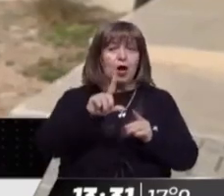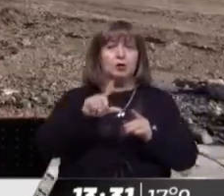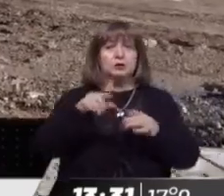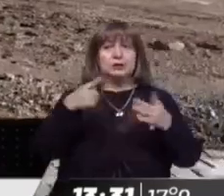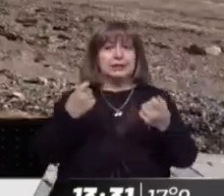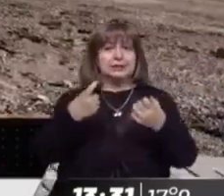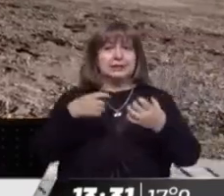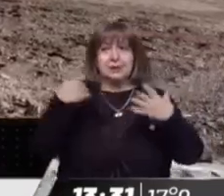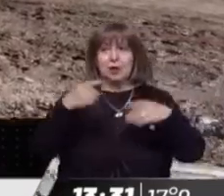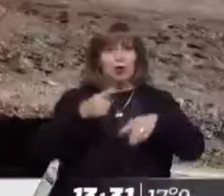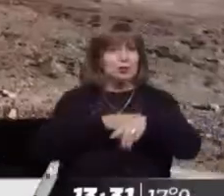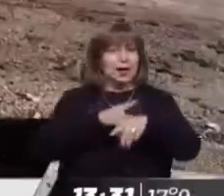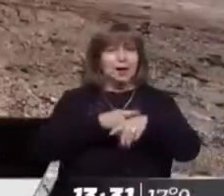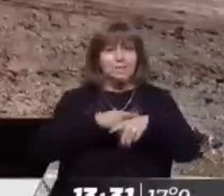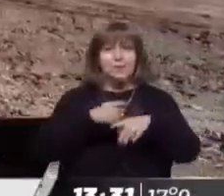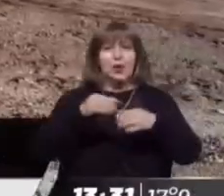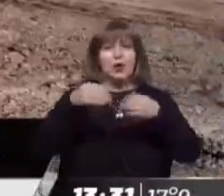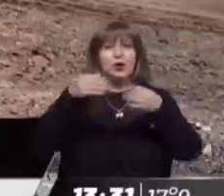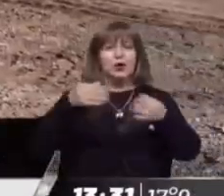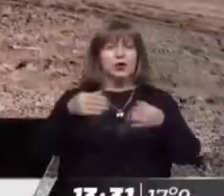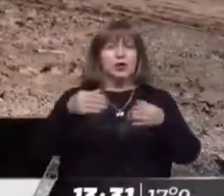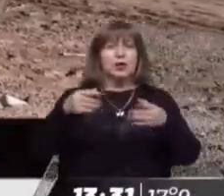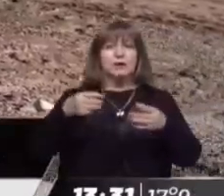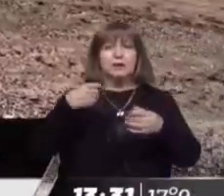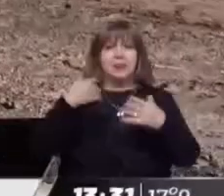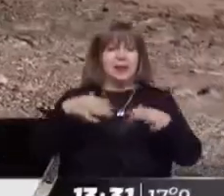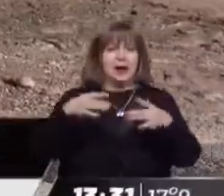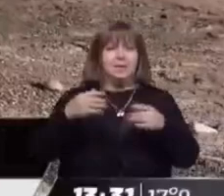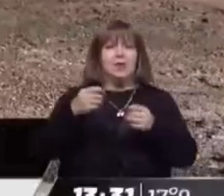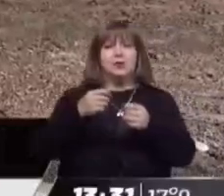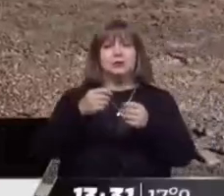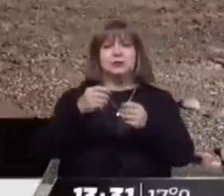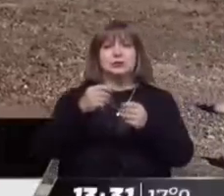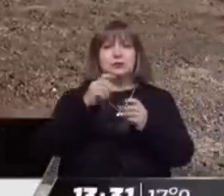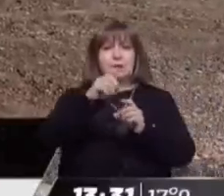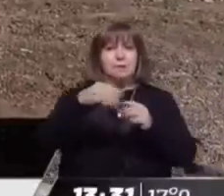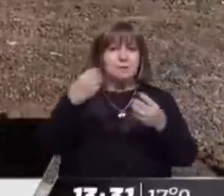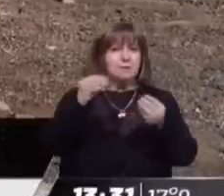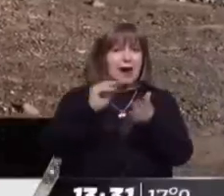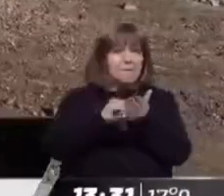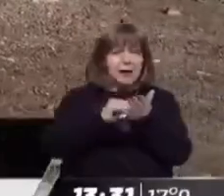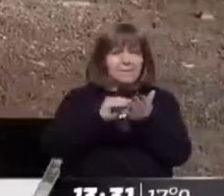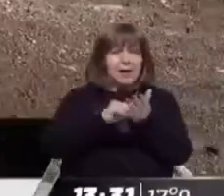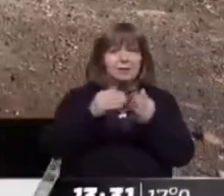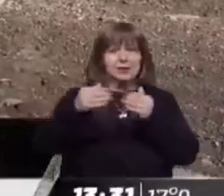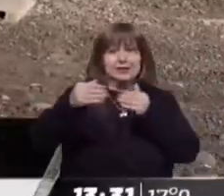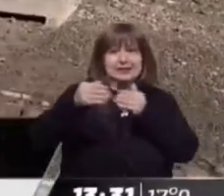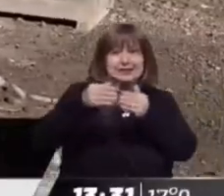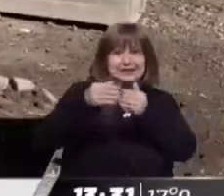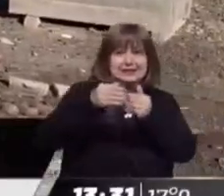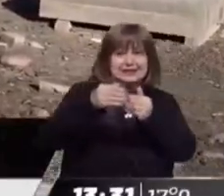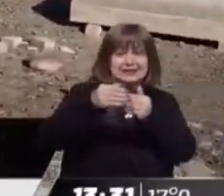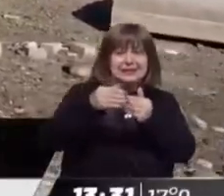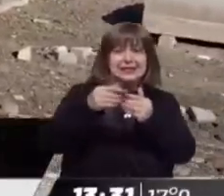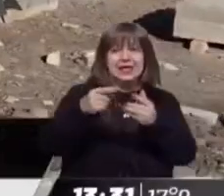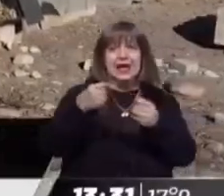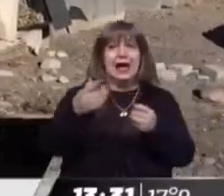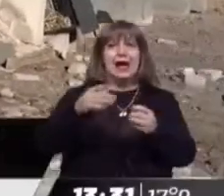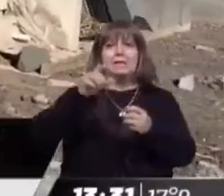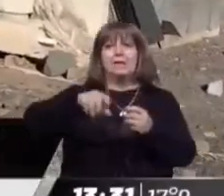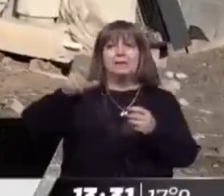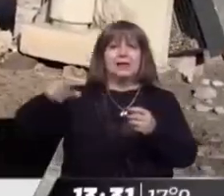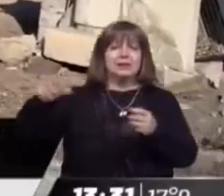cual ya no hay tiempo de consumirla, e iremos achicando en un poco la cantidad de entregada y